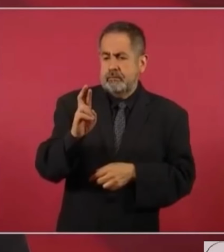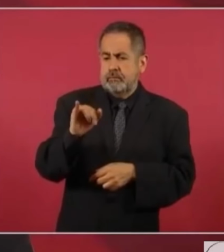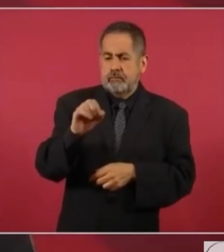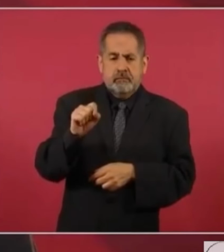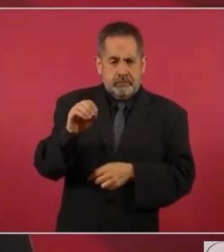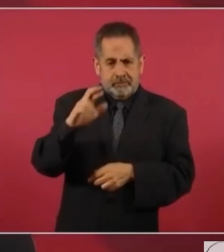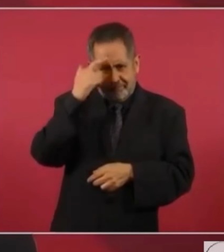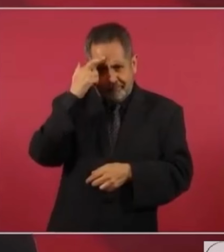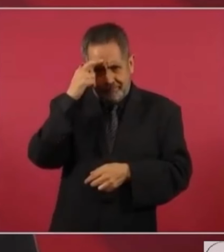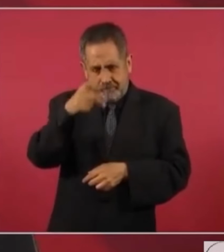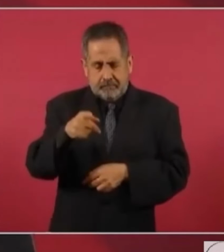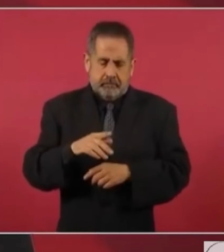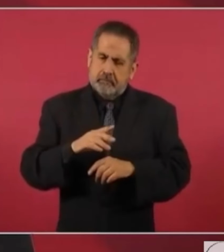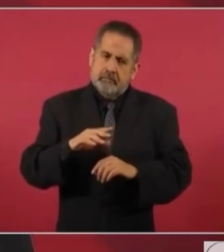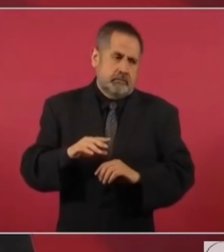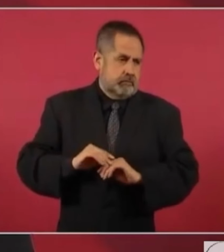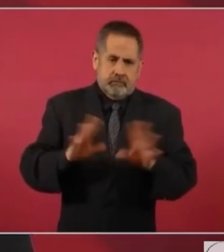es a todas luces